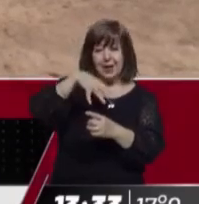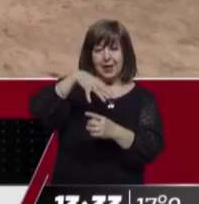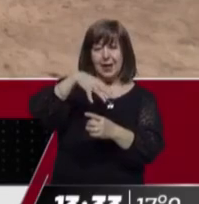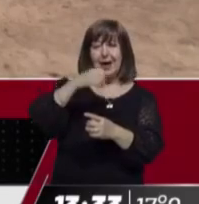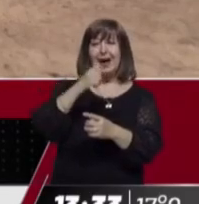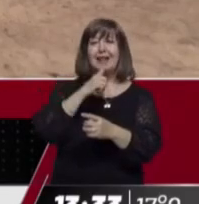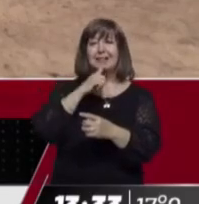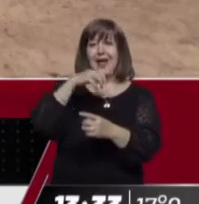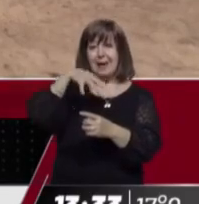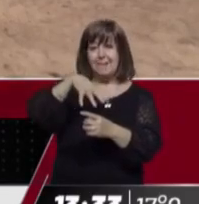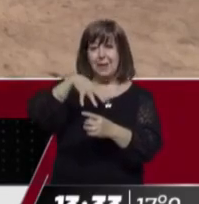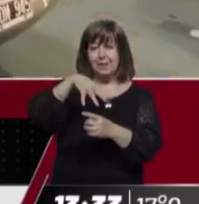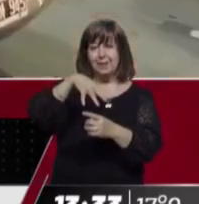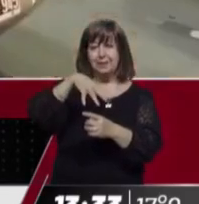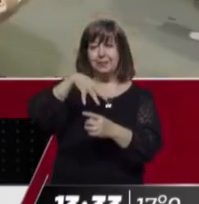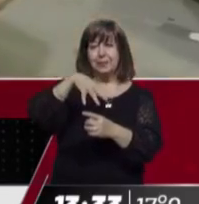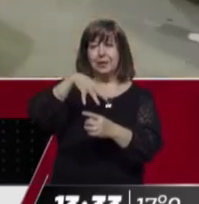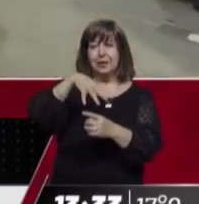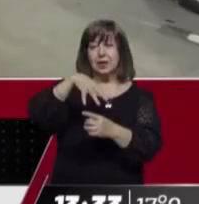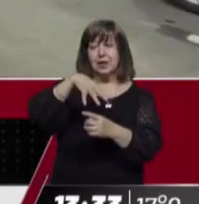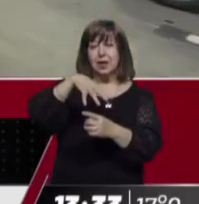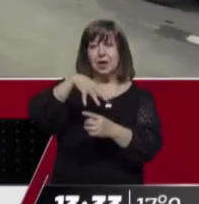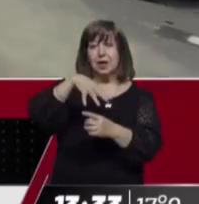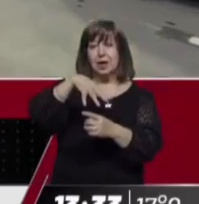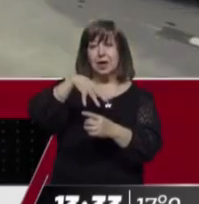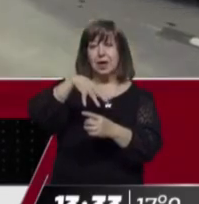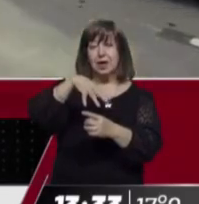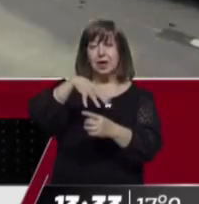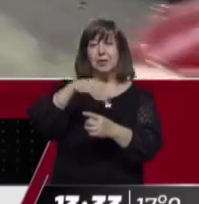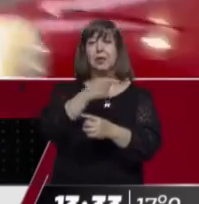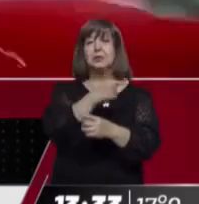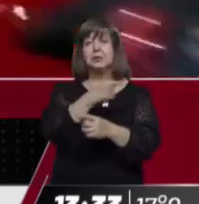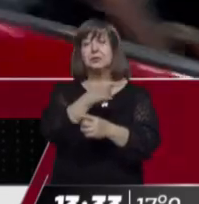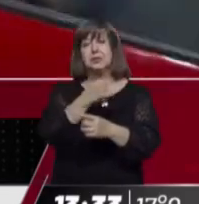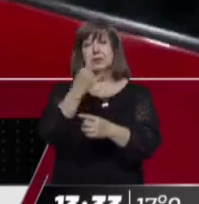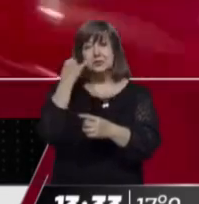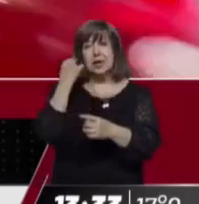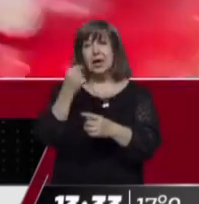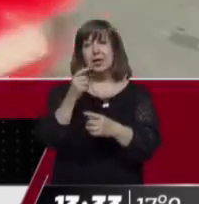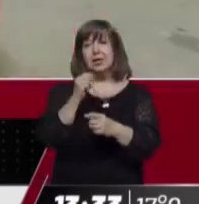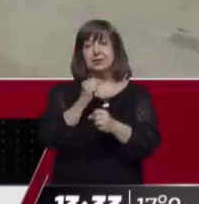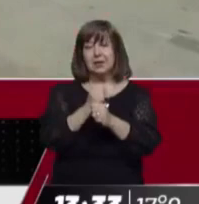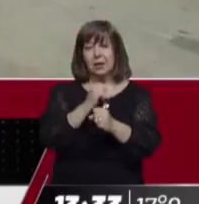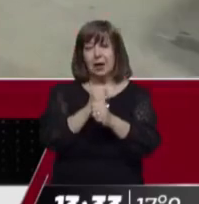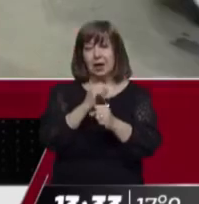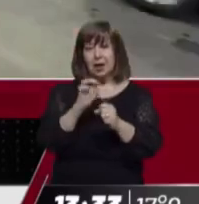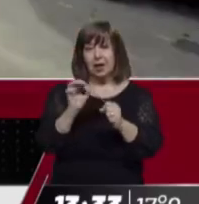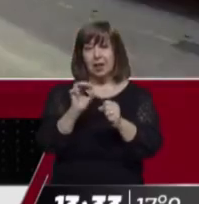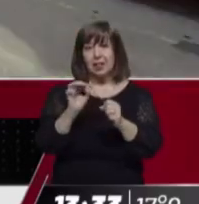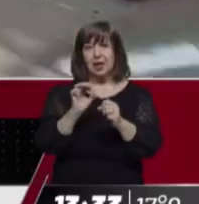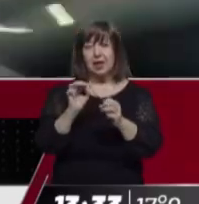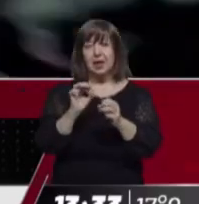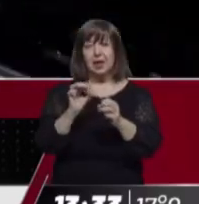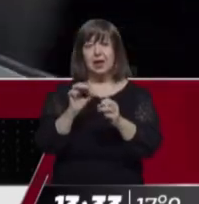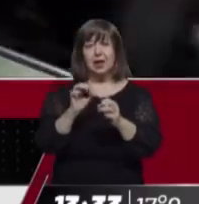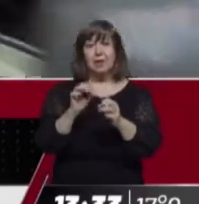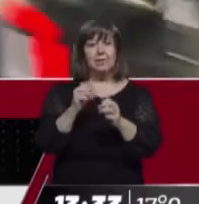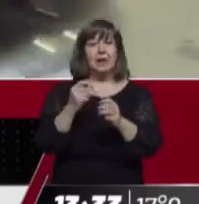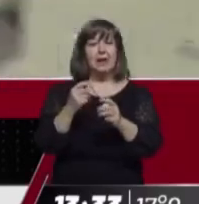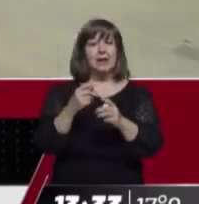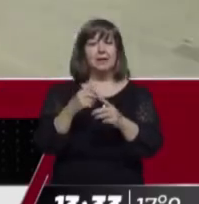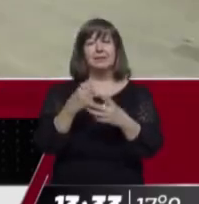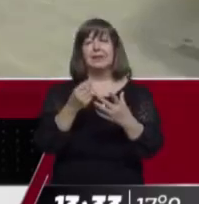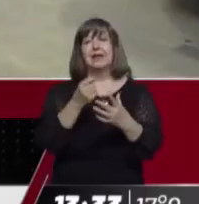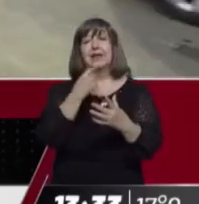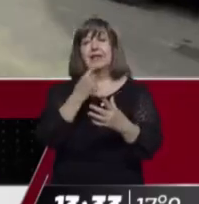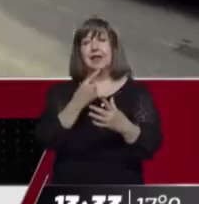estos días que no va a trabajar, ¿no es cierto?, que no han trabajado los registros, los declaren como no hábiles para que no los cuente, porque,